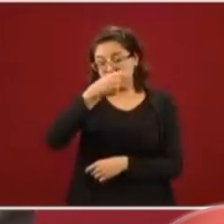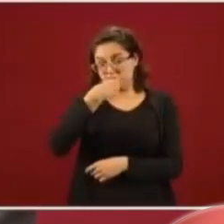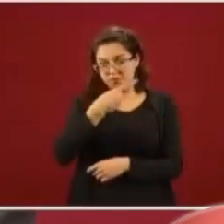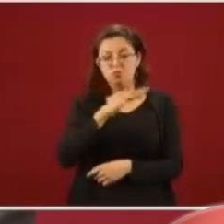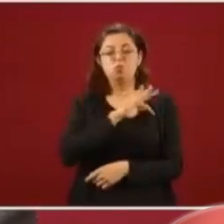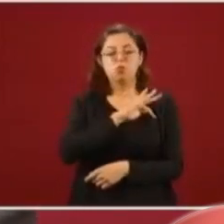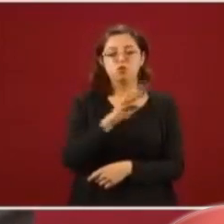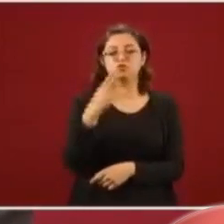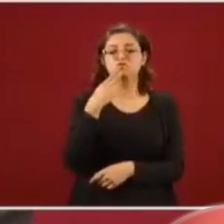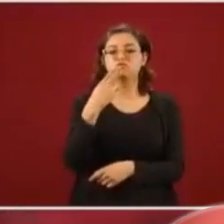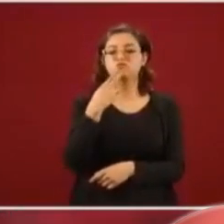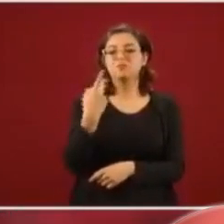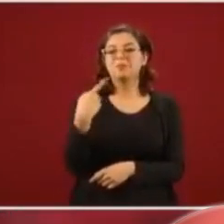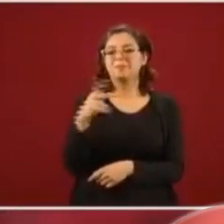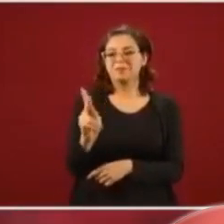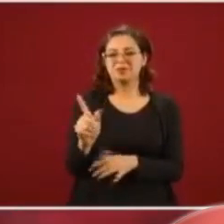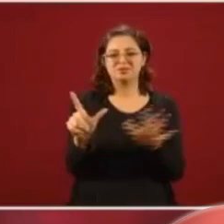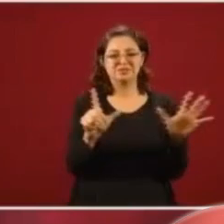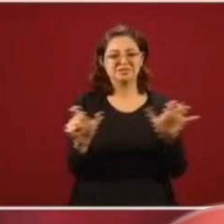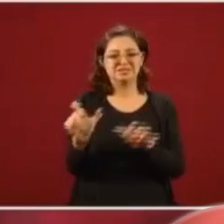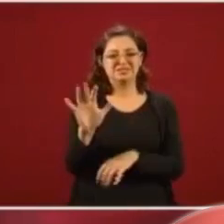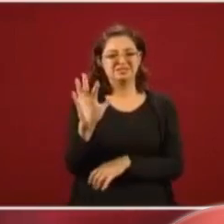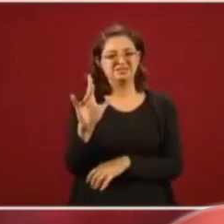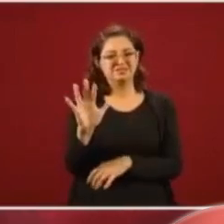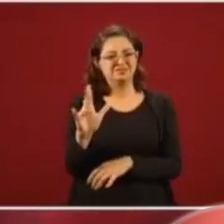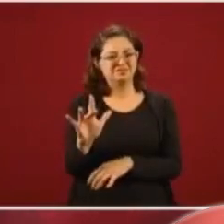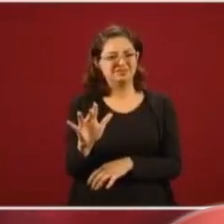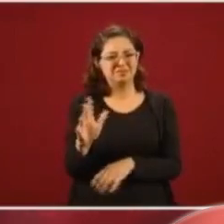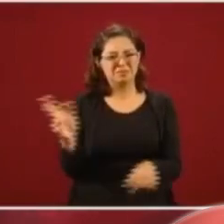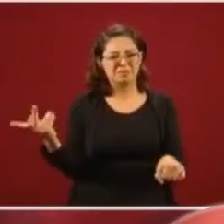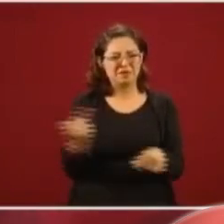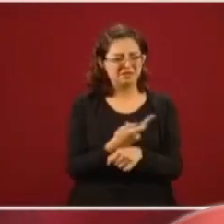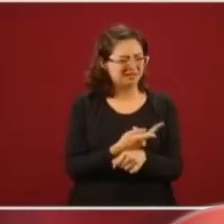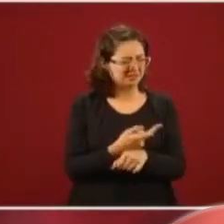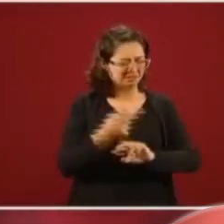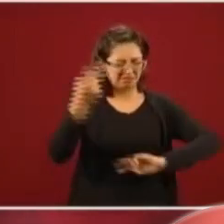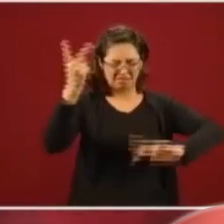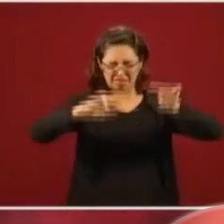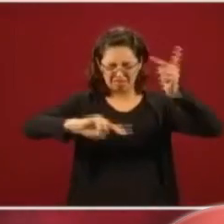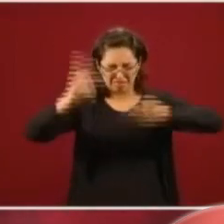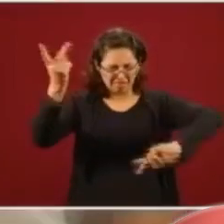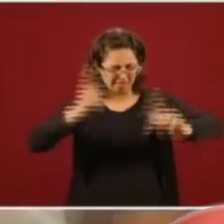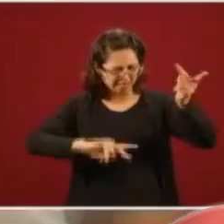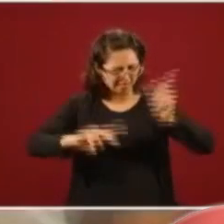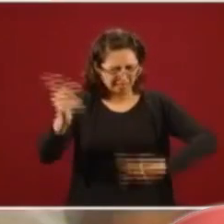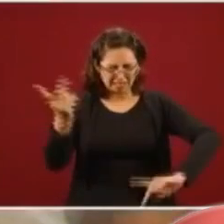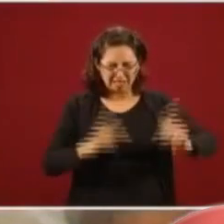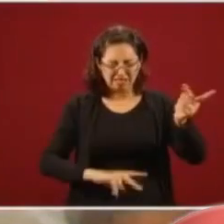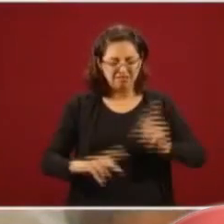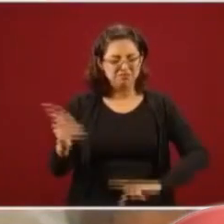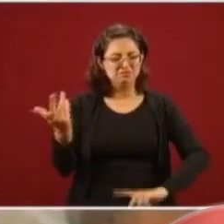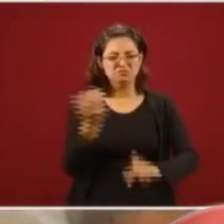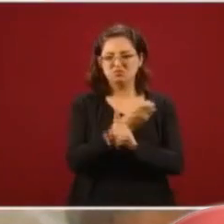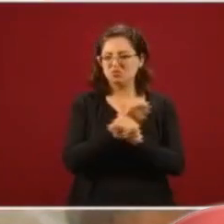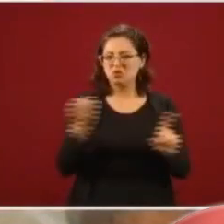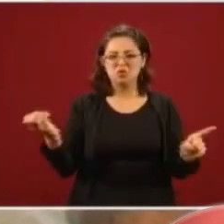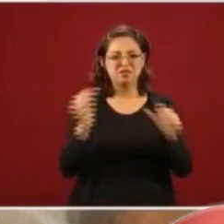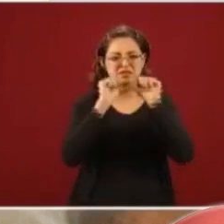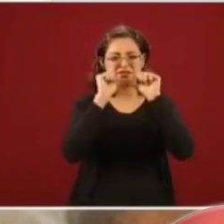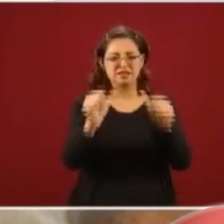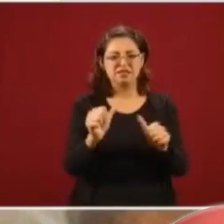pero 750 lo que nos habla es un enorme desorden del uso de los medicamentos para el